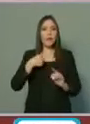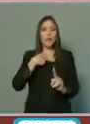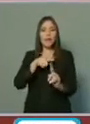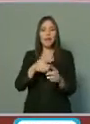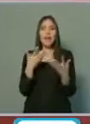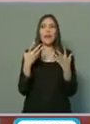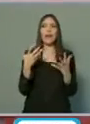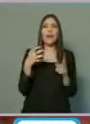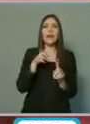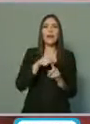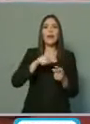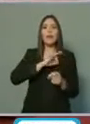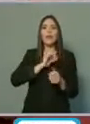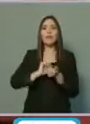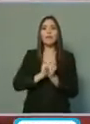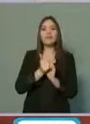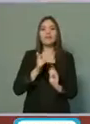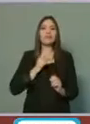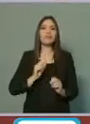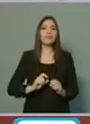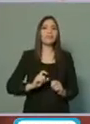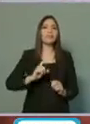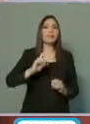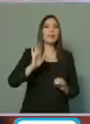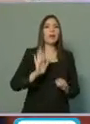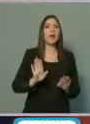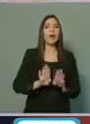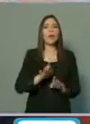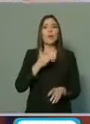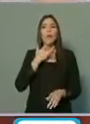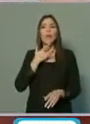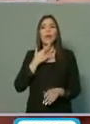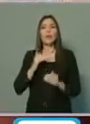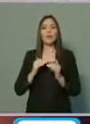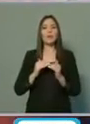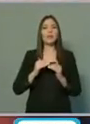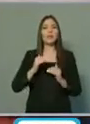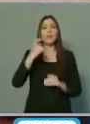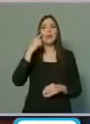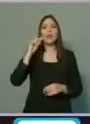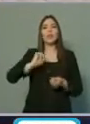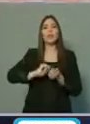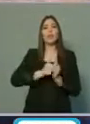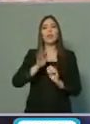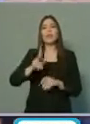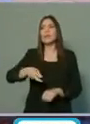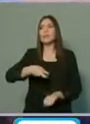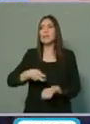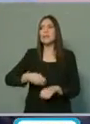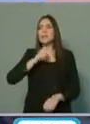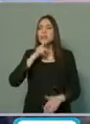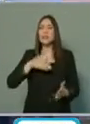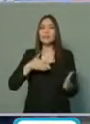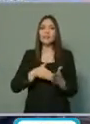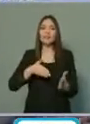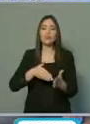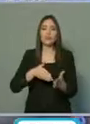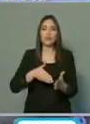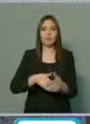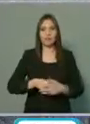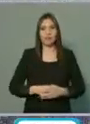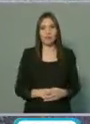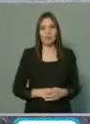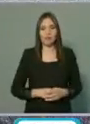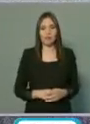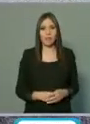objetivo que ya tenías pensado antes de que se te convierta en una terquedad y en una necedad? Claro. Oye, ¿por qué es tan importante, pues, decirle